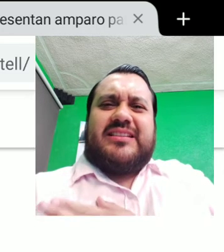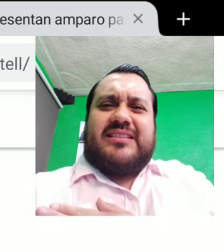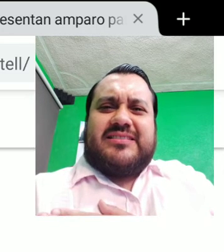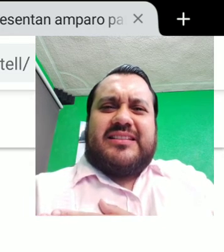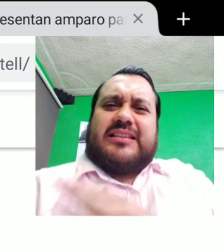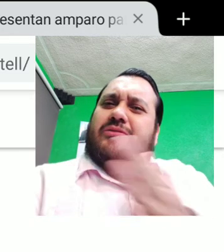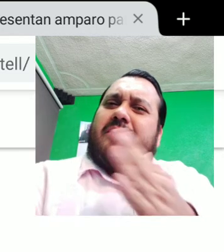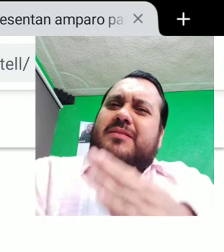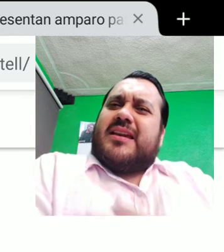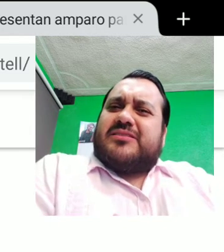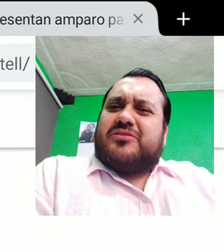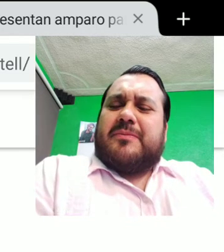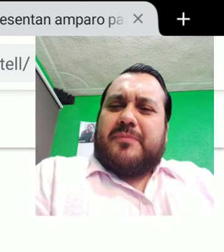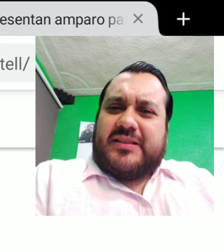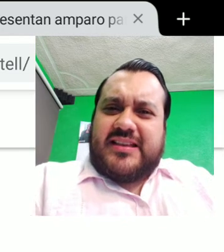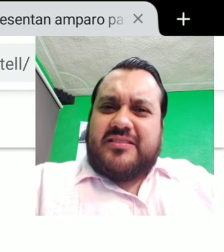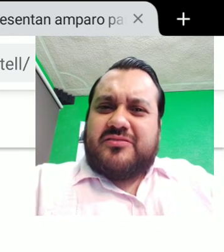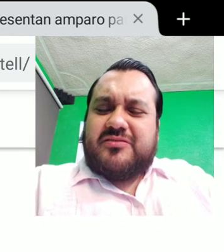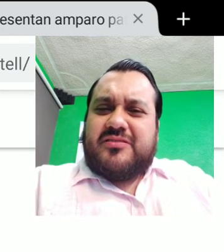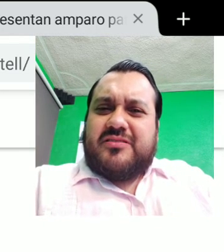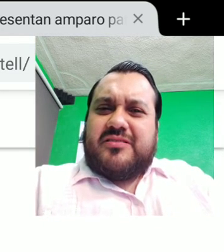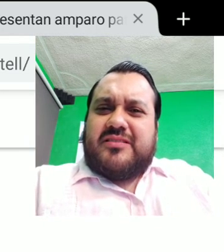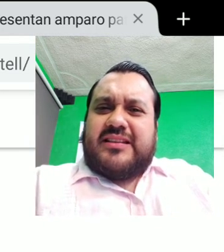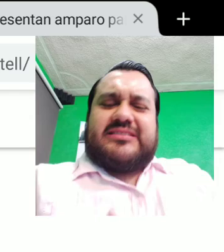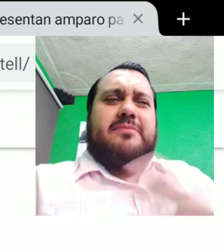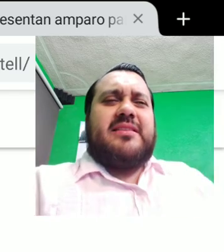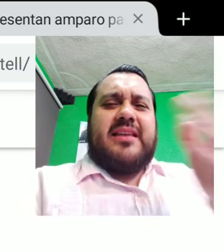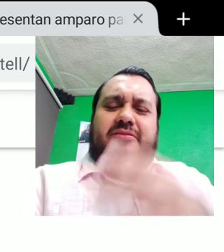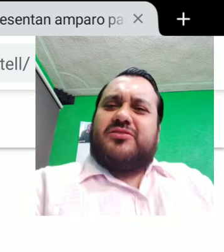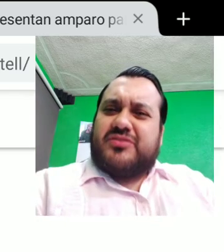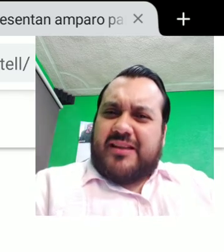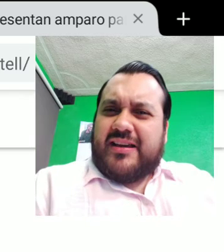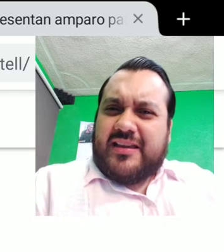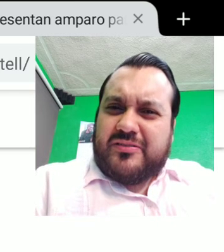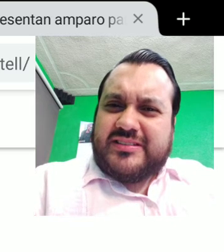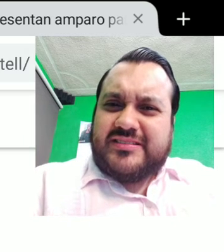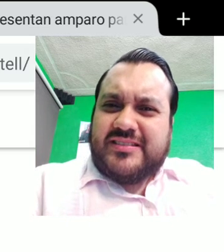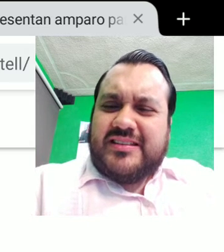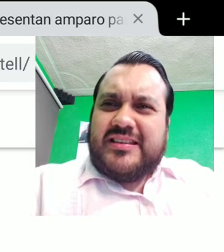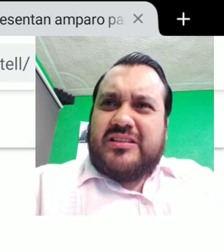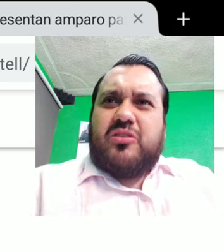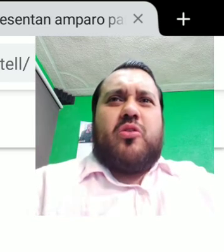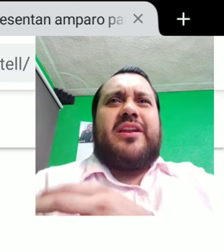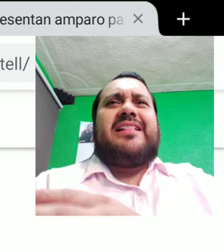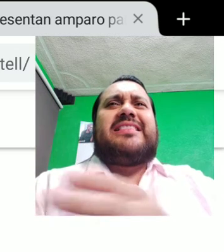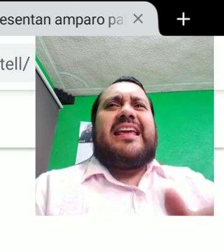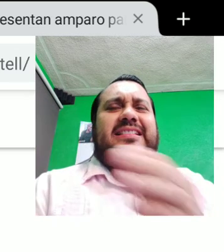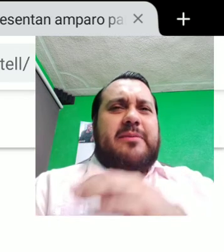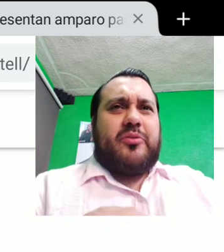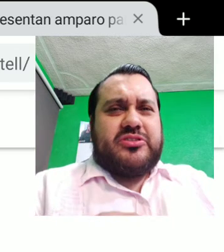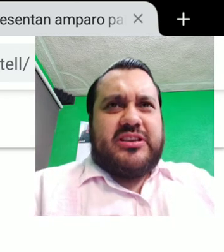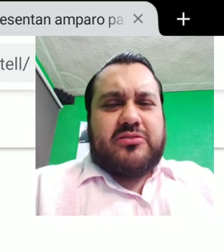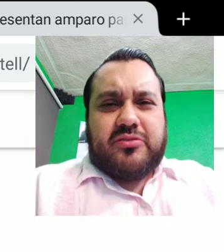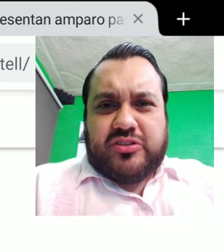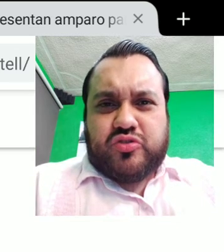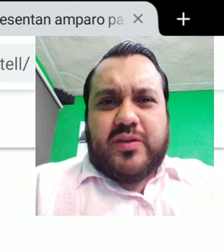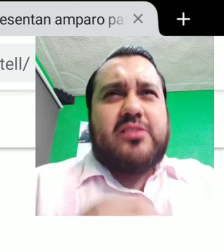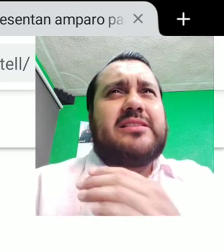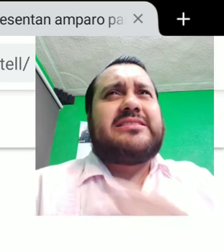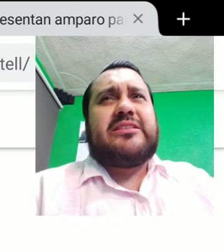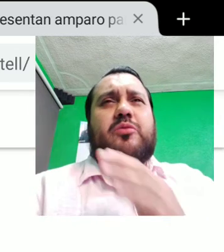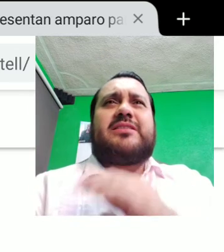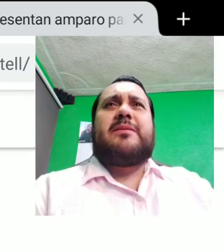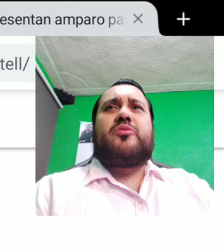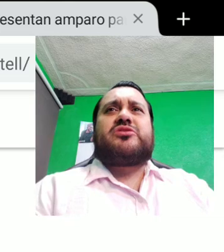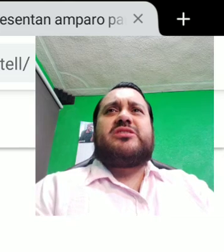tan difíciles que todavía estos empresarios están mandando a esos trabajadores con el 30% de su